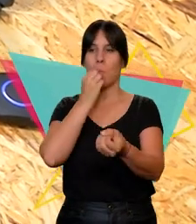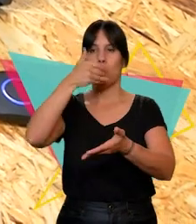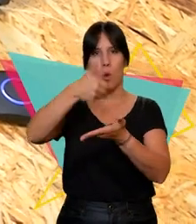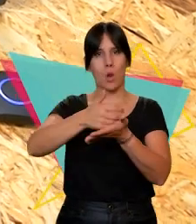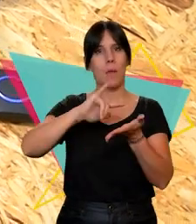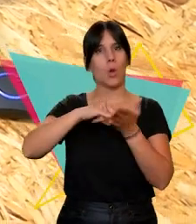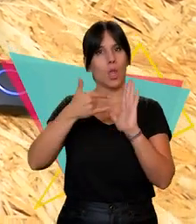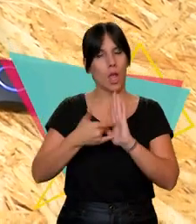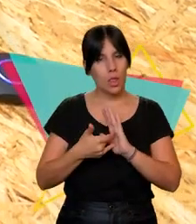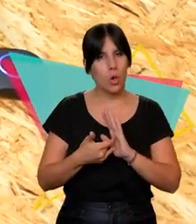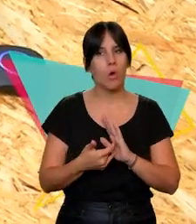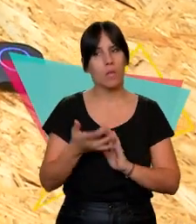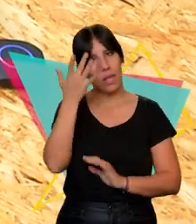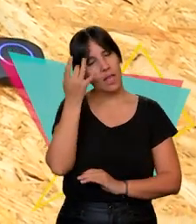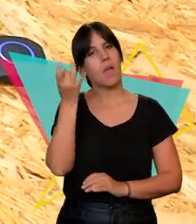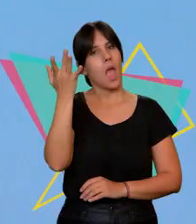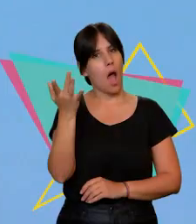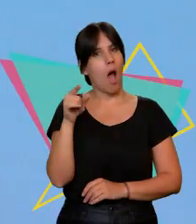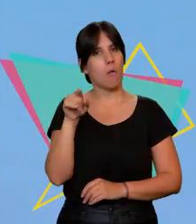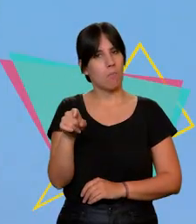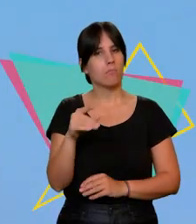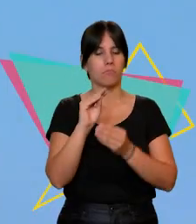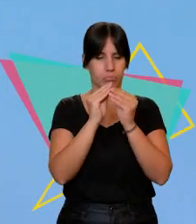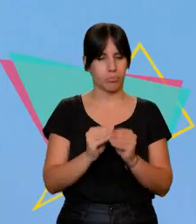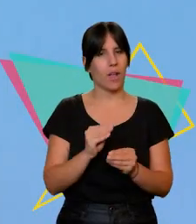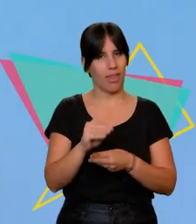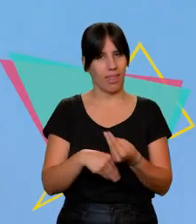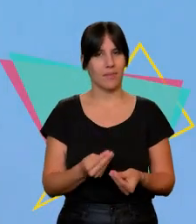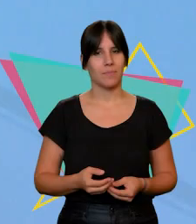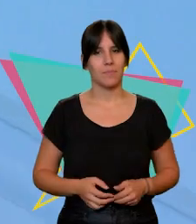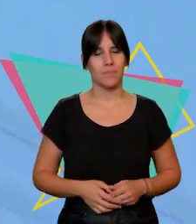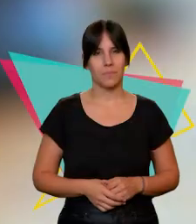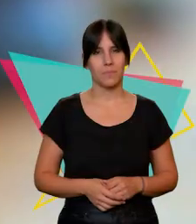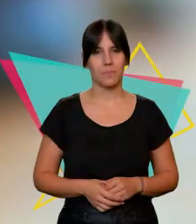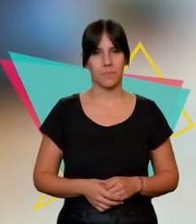este proyecto y esta idea, y entonces la desarrollamos.